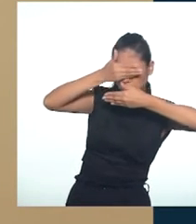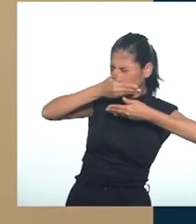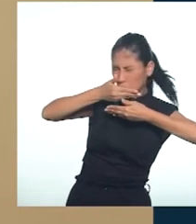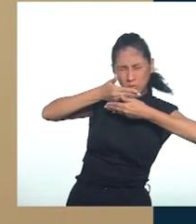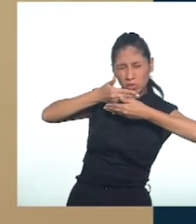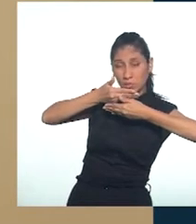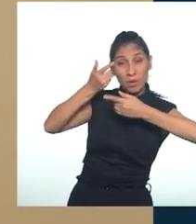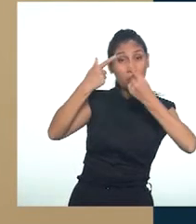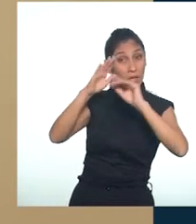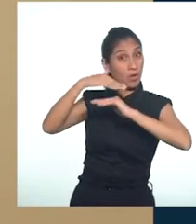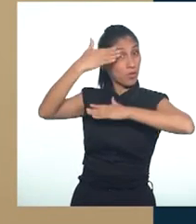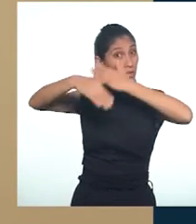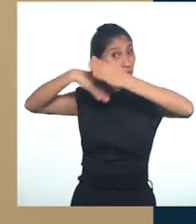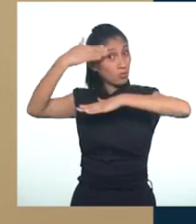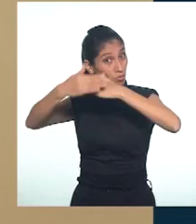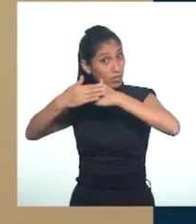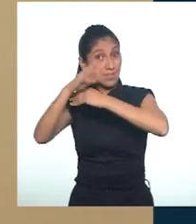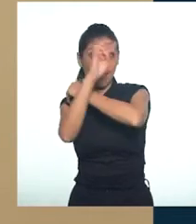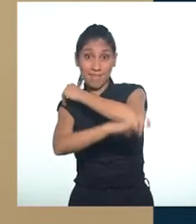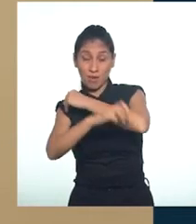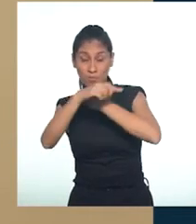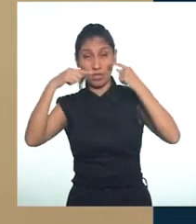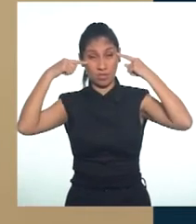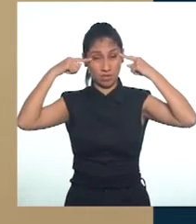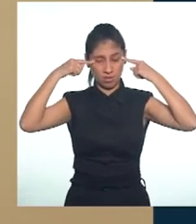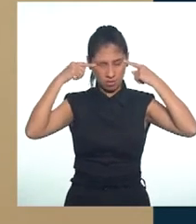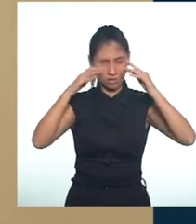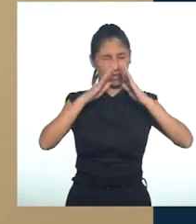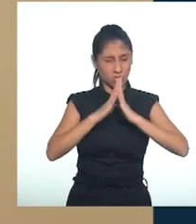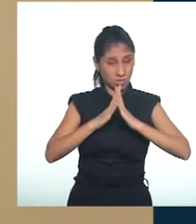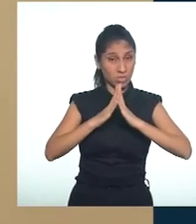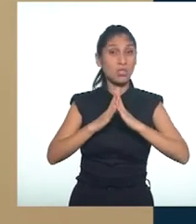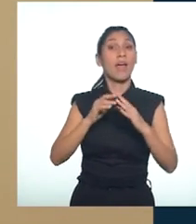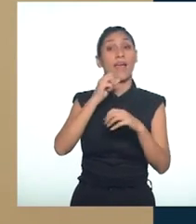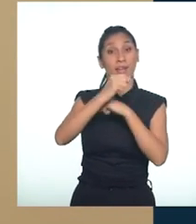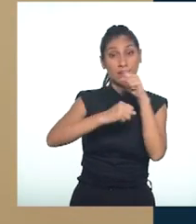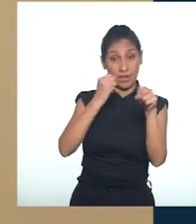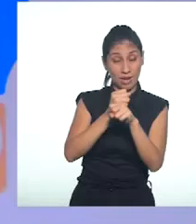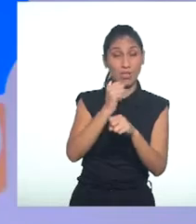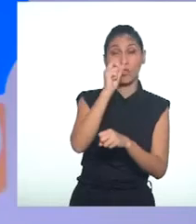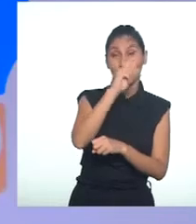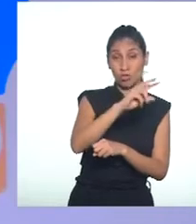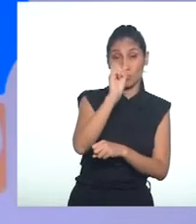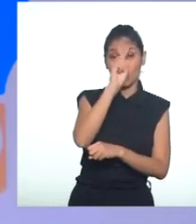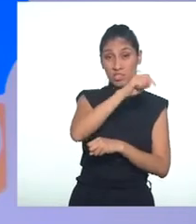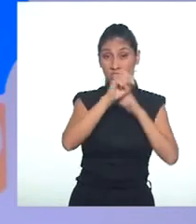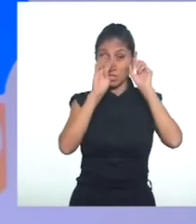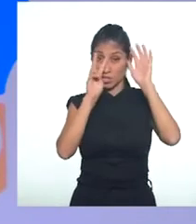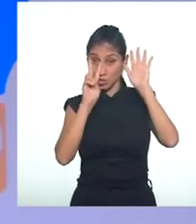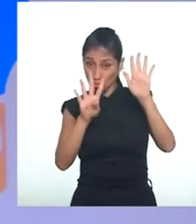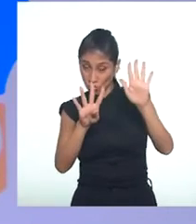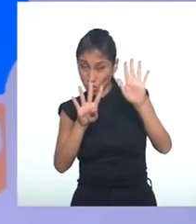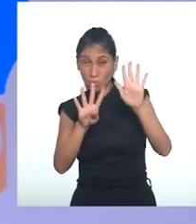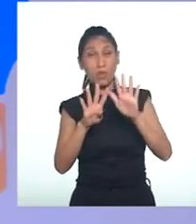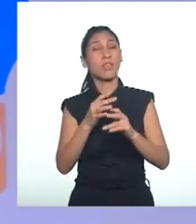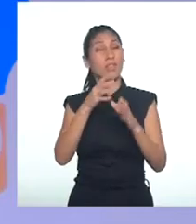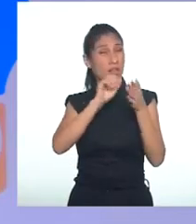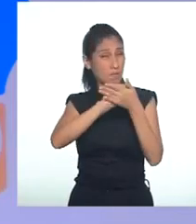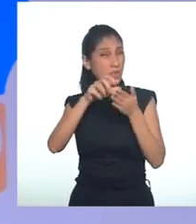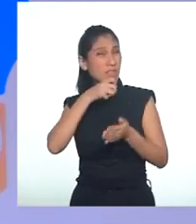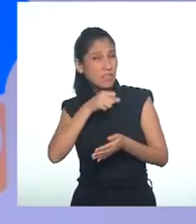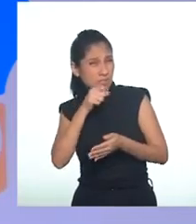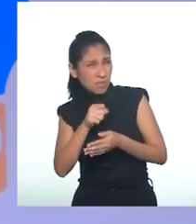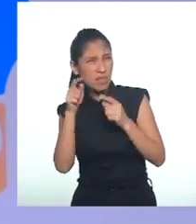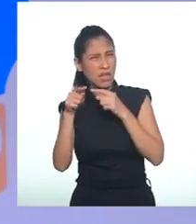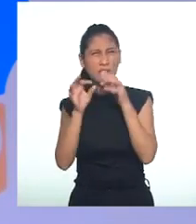en Wuhan, China, a fines de diciembre del 2019. Por eso es que la información que teníamos al